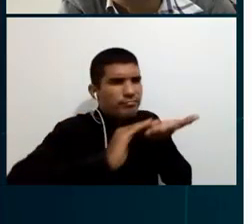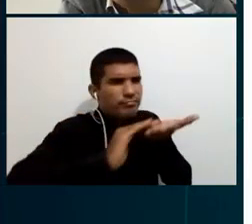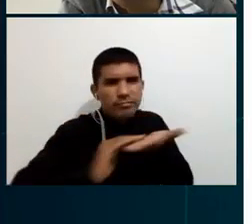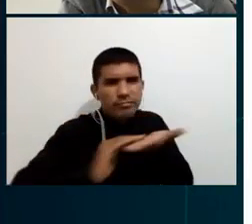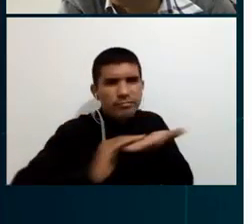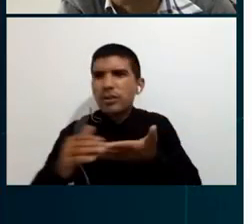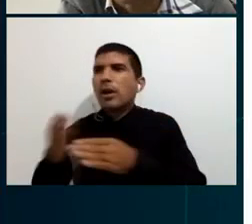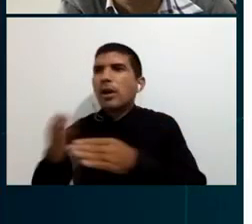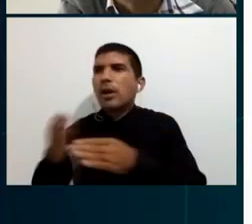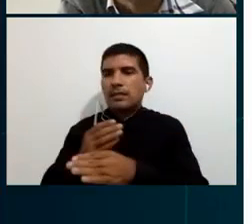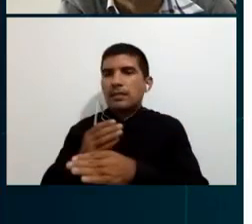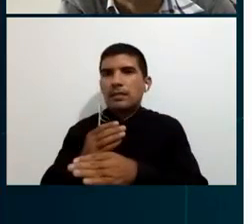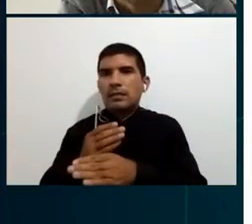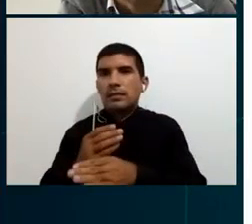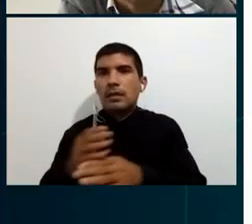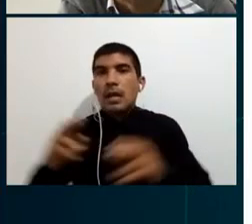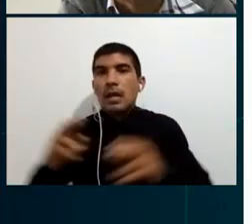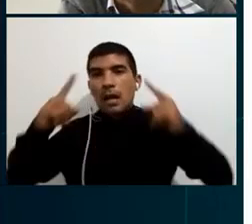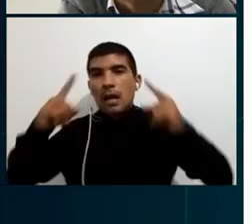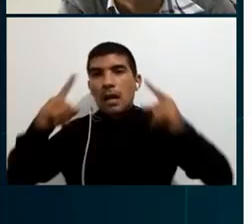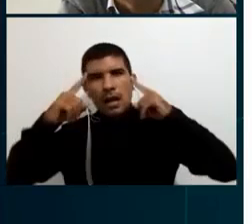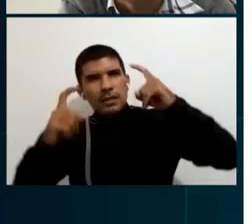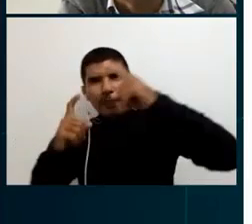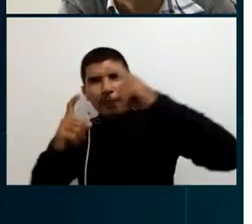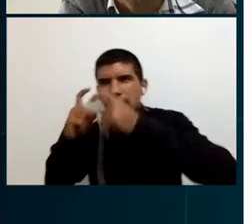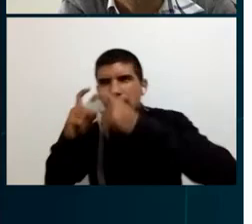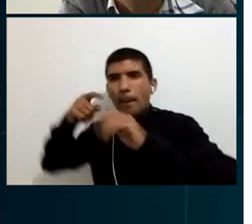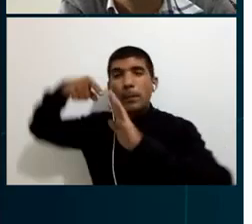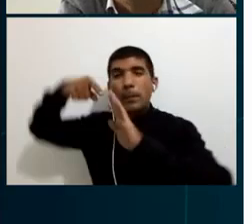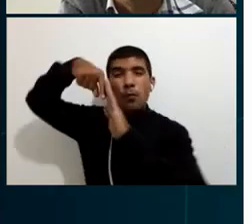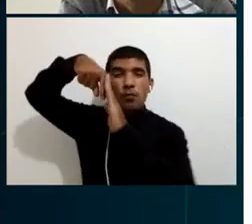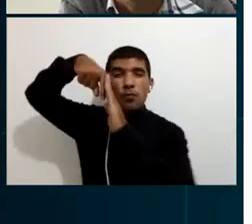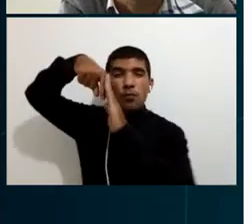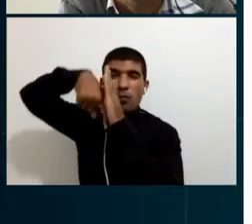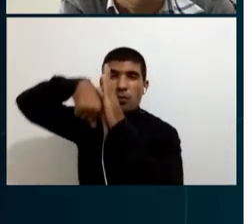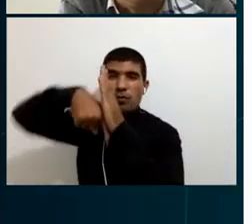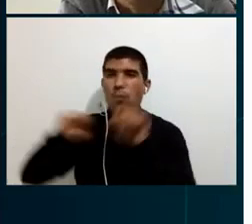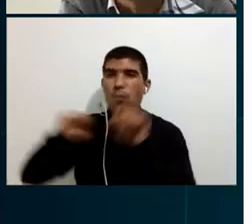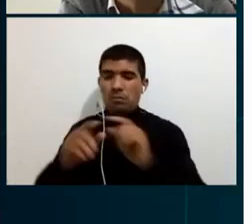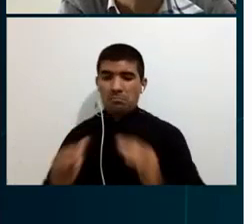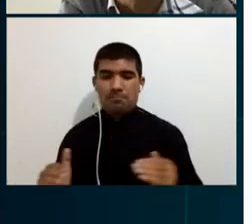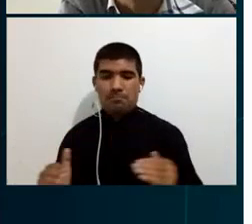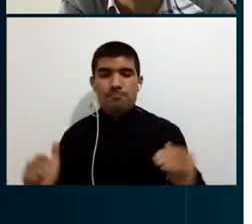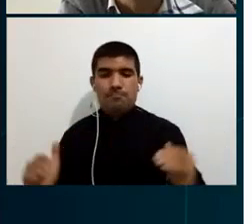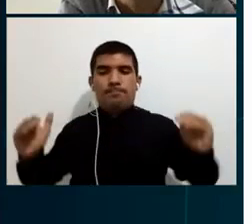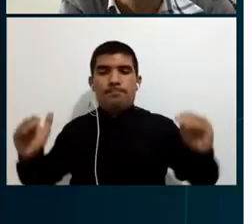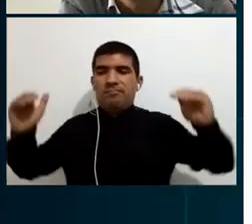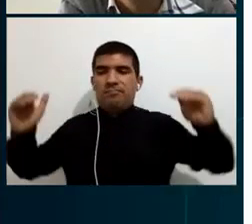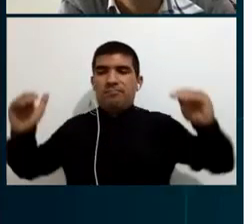En marzo, abril del año pasado tuvimos el reto de enfrentar el COVID-19.